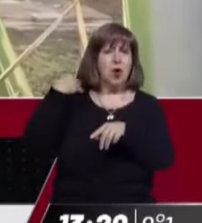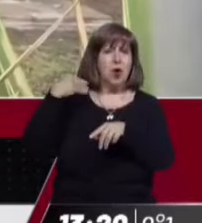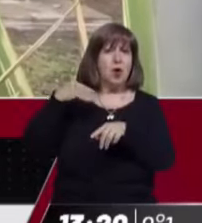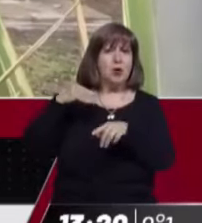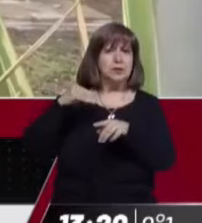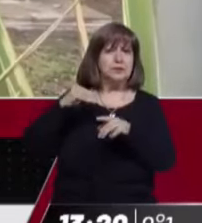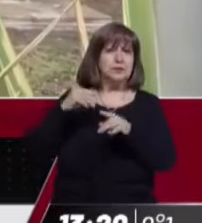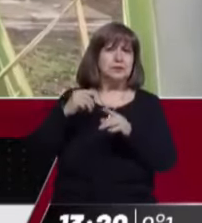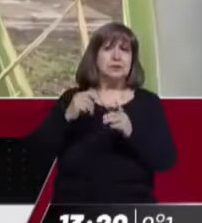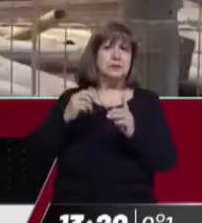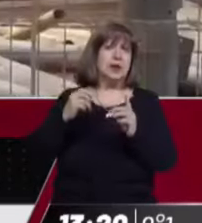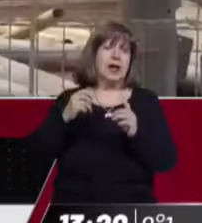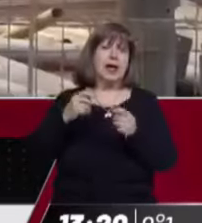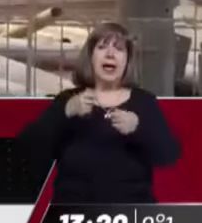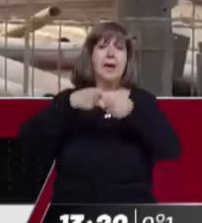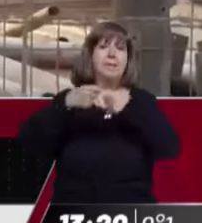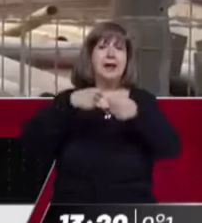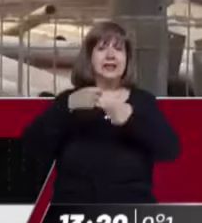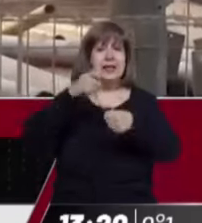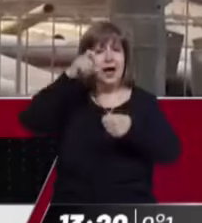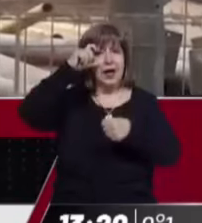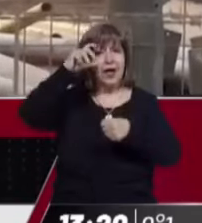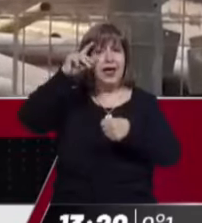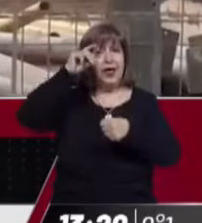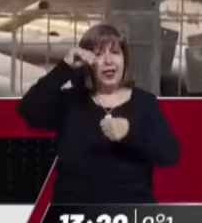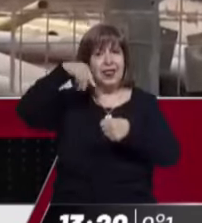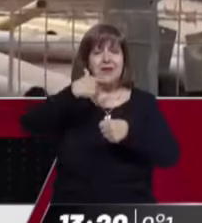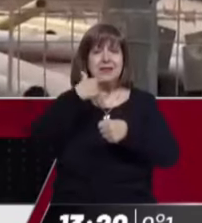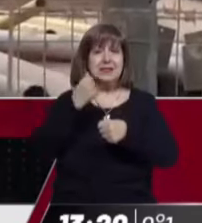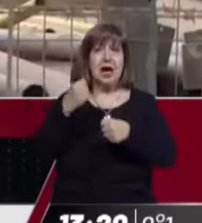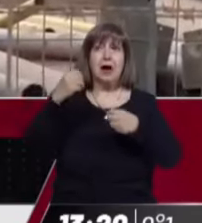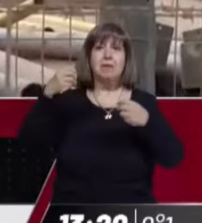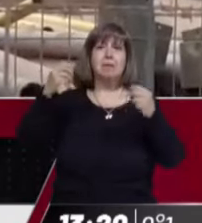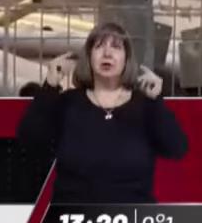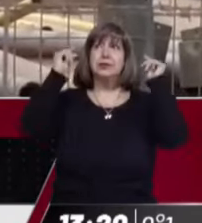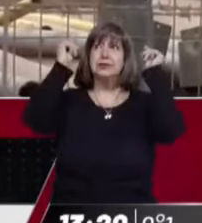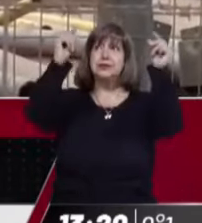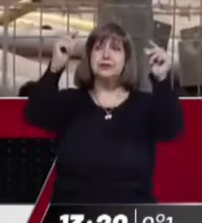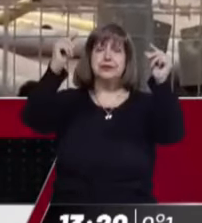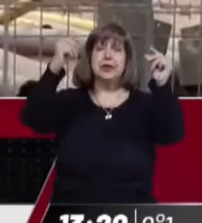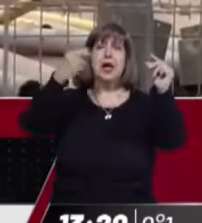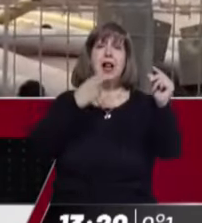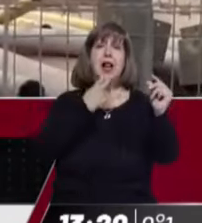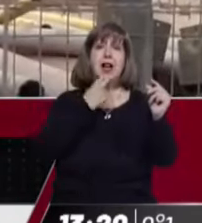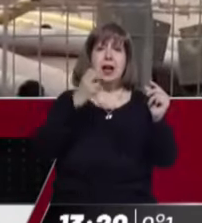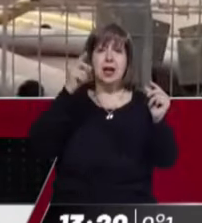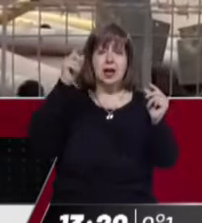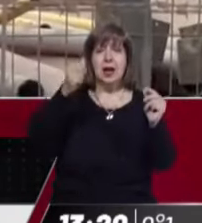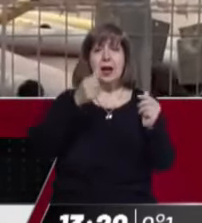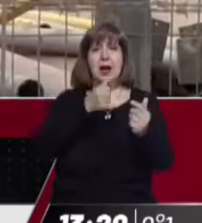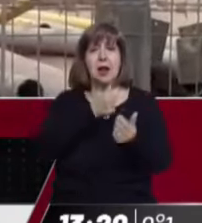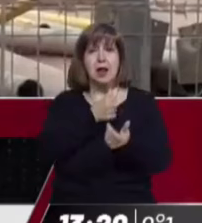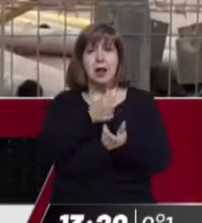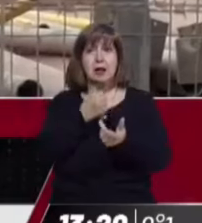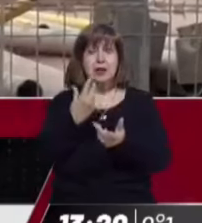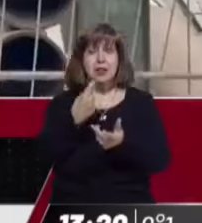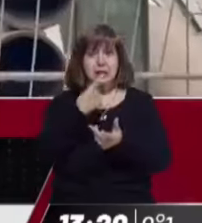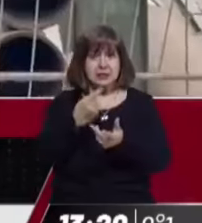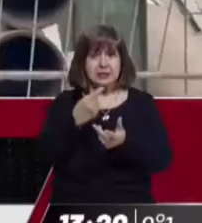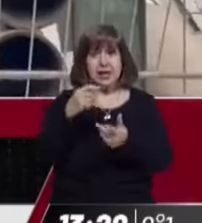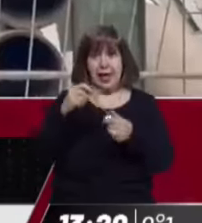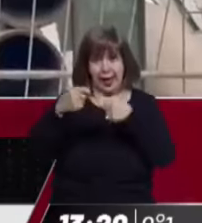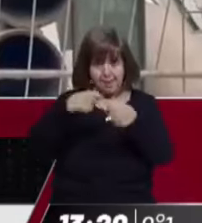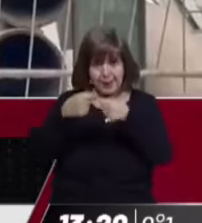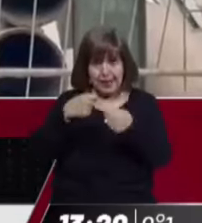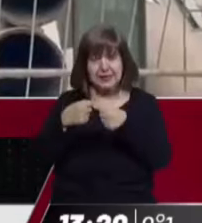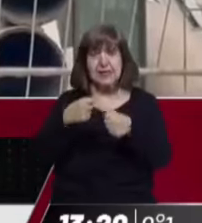sufrido por ejemplo por la empresa demsa en relación al robo de cobre y nos decían que en los últimos 2 años